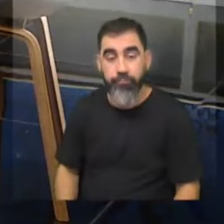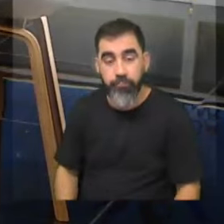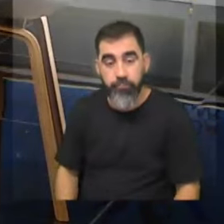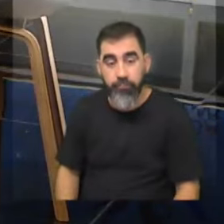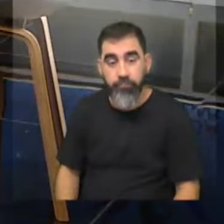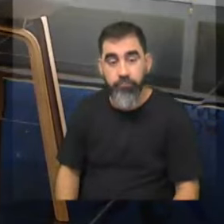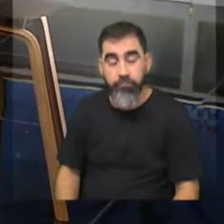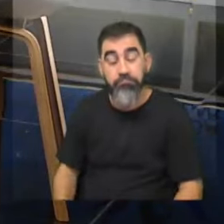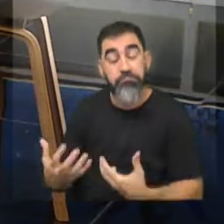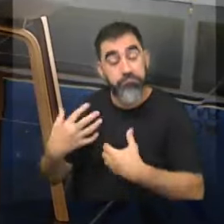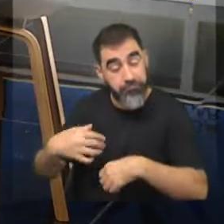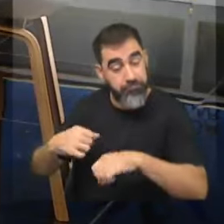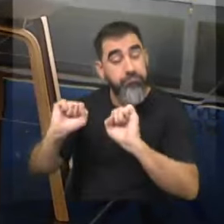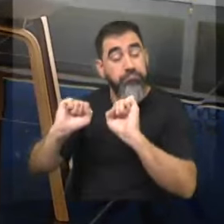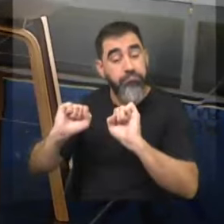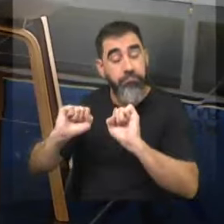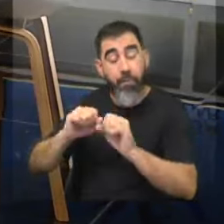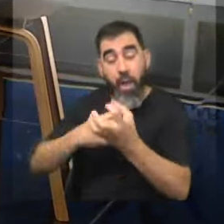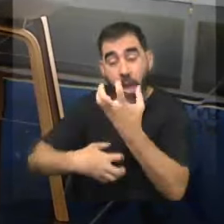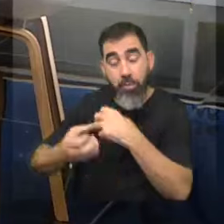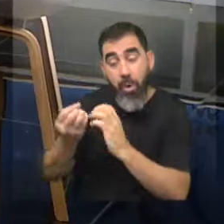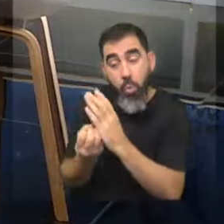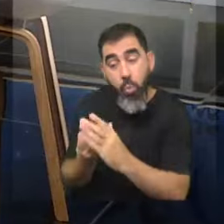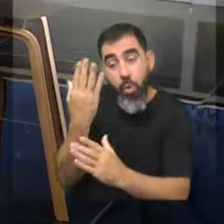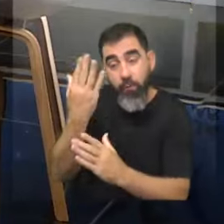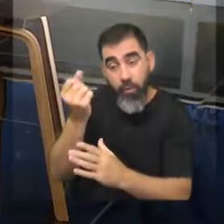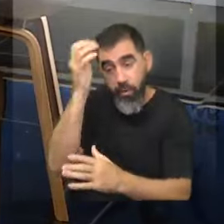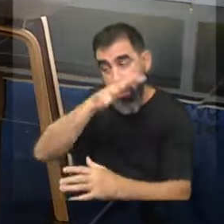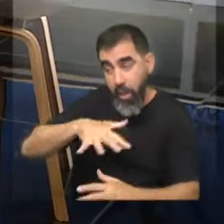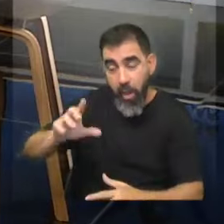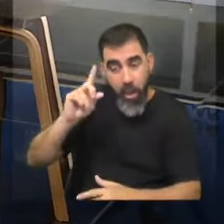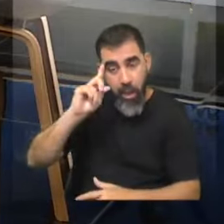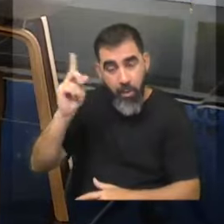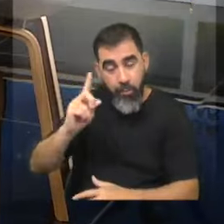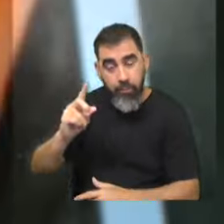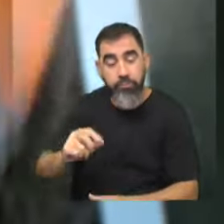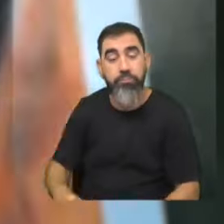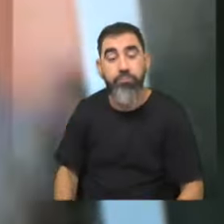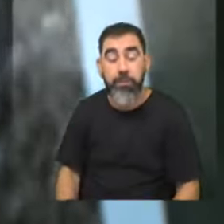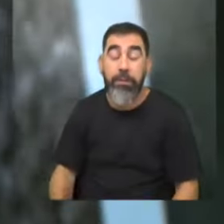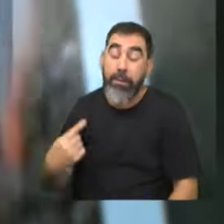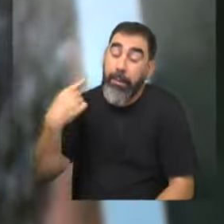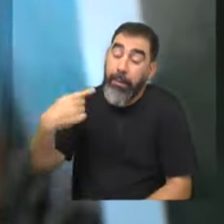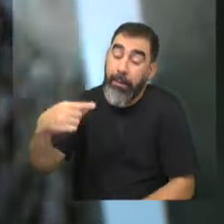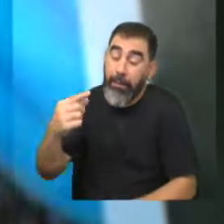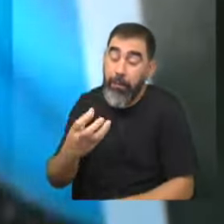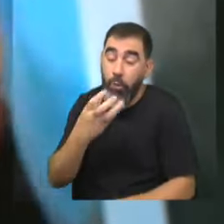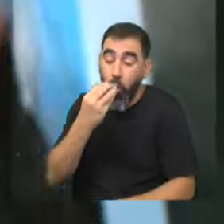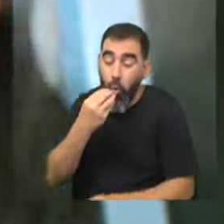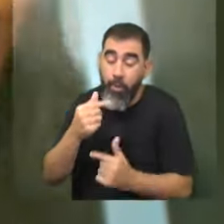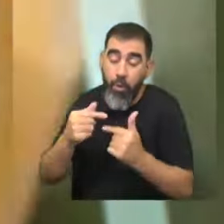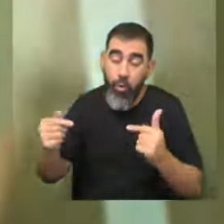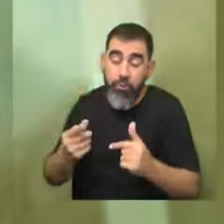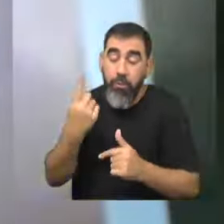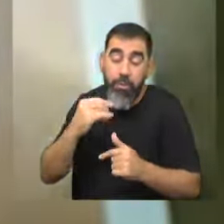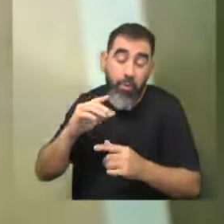La verdad, descubrimos un bichito más de nuestro campo que no conocíamos. Bueno, con este lado negativo, que es la afectación, pero forma parte